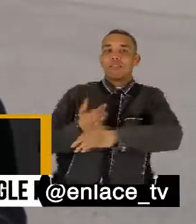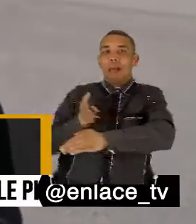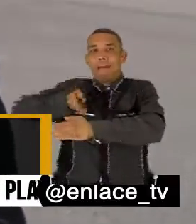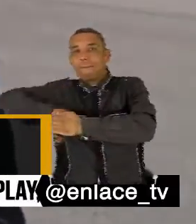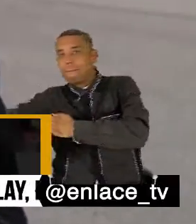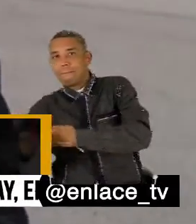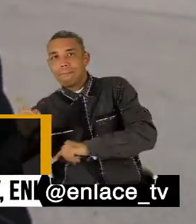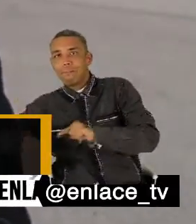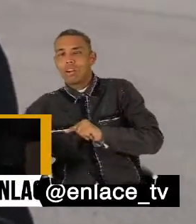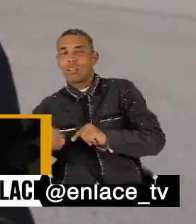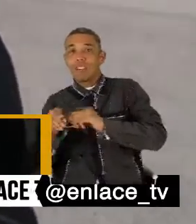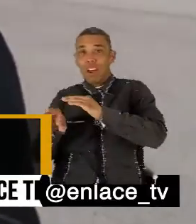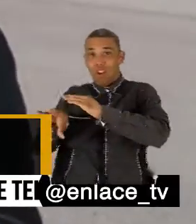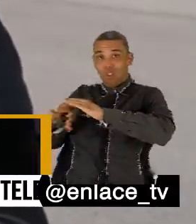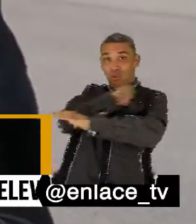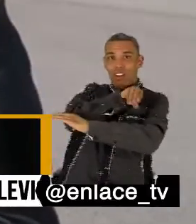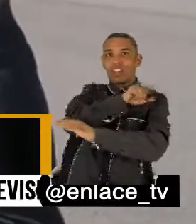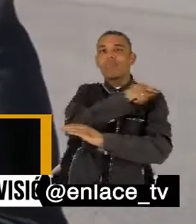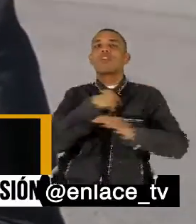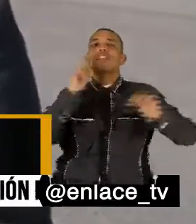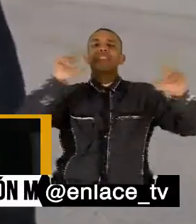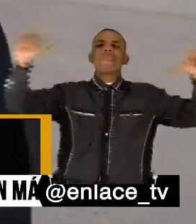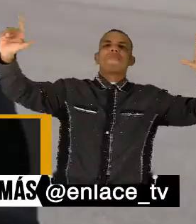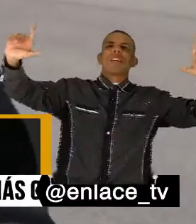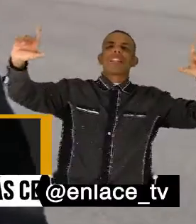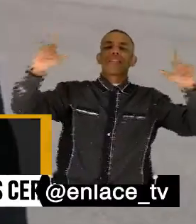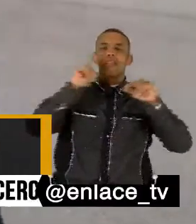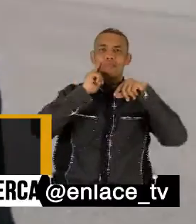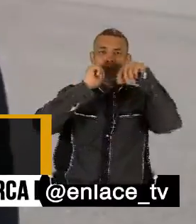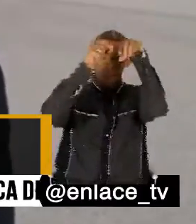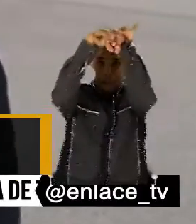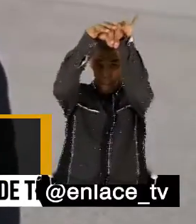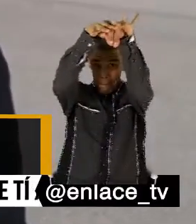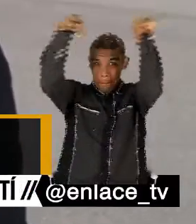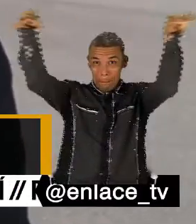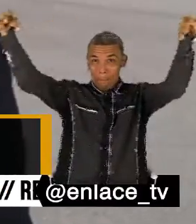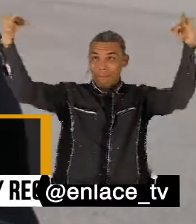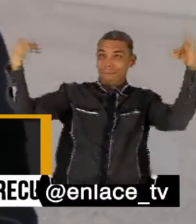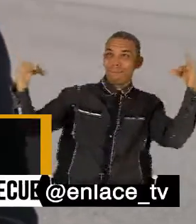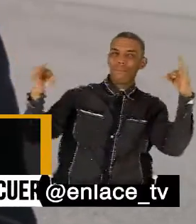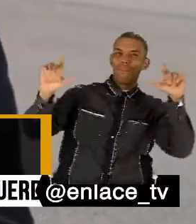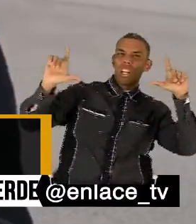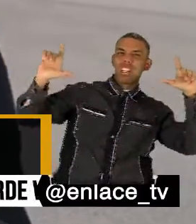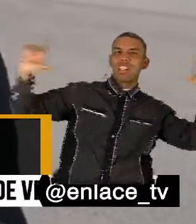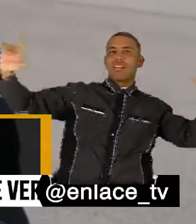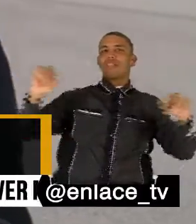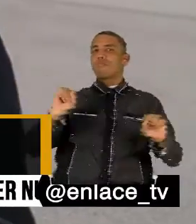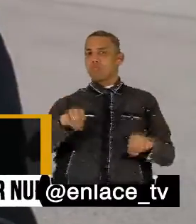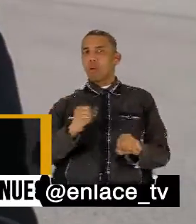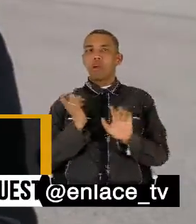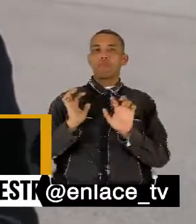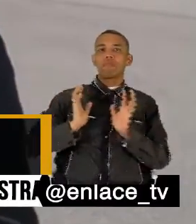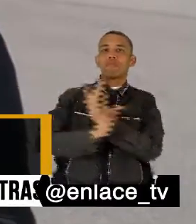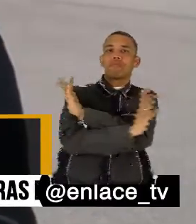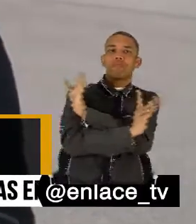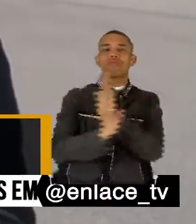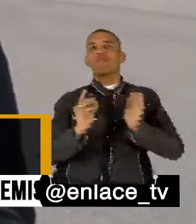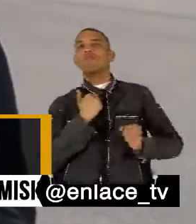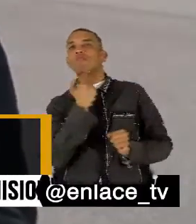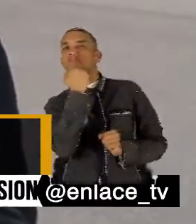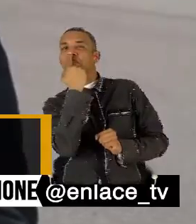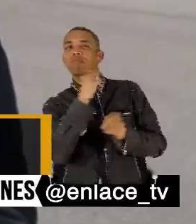buen ambiente de fútbol, un gran número de colombianos y uno que otro paraguayo que se encuentra por ahí, se puede observar por ahí, que están prestos ya para vivir